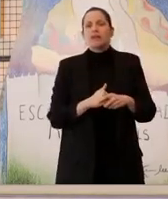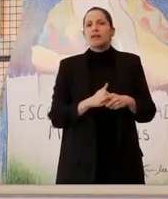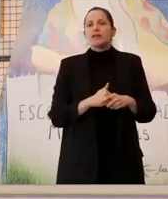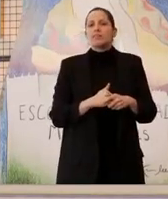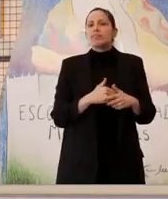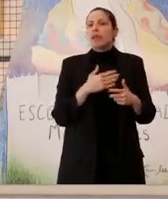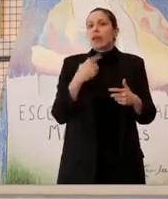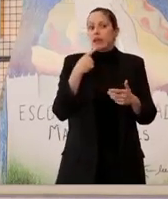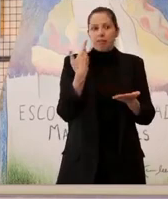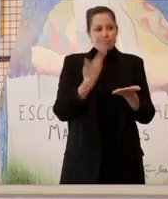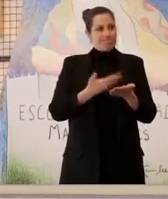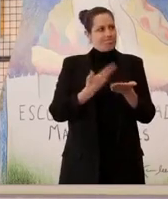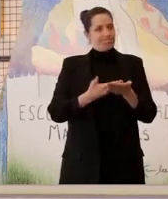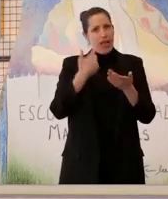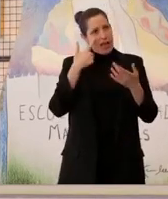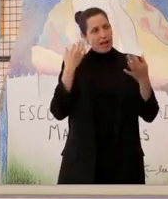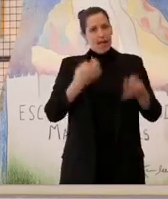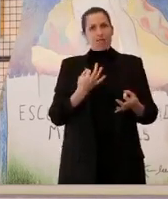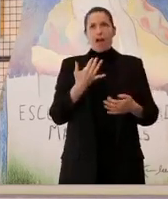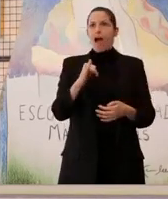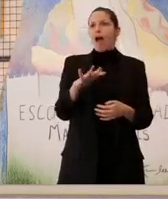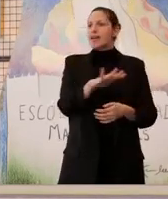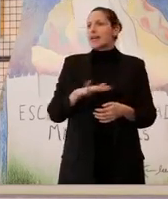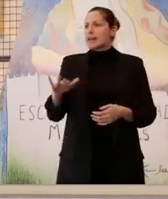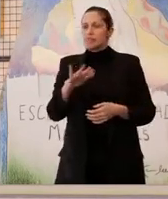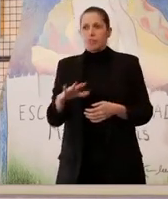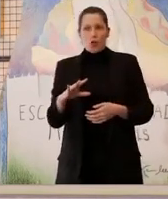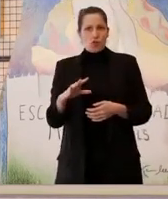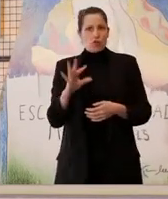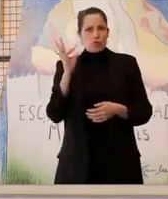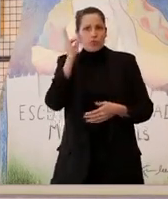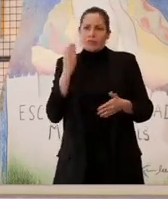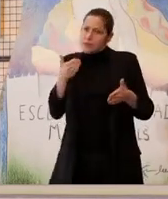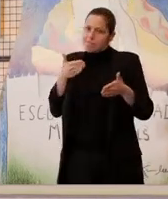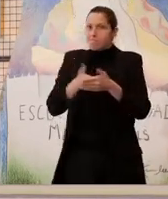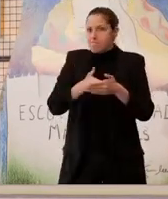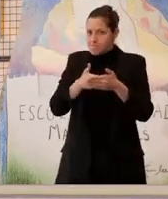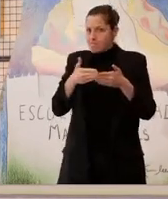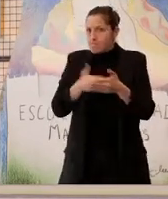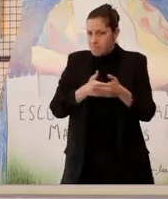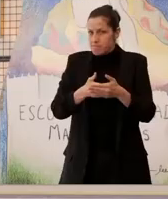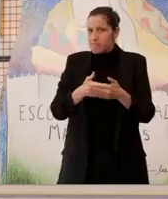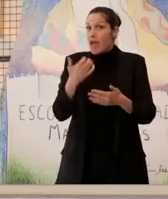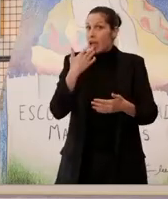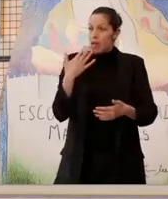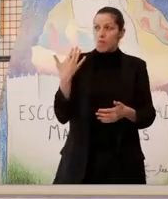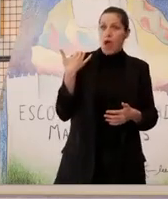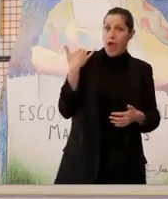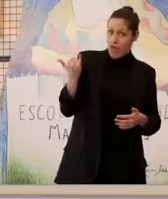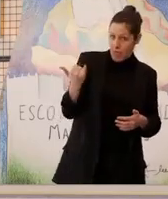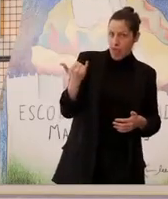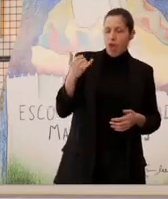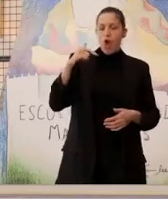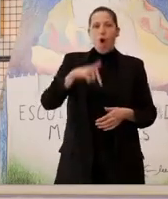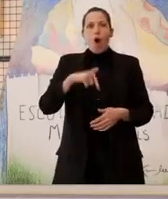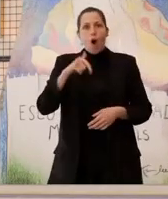de la realidad de que hay espacios que son impermeables y si algo hemos visto ayer y hoy en todas las mesas que ha